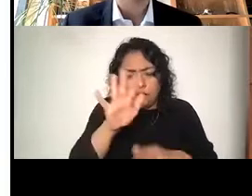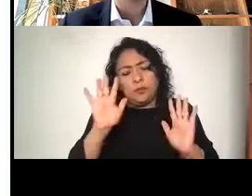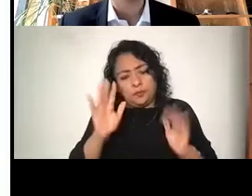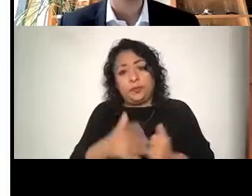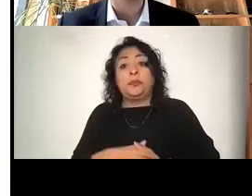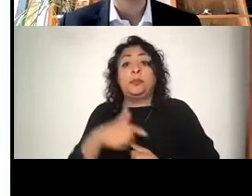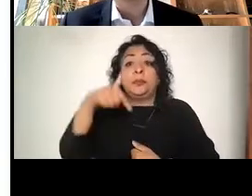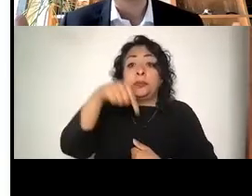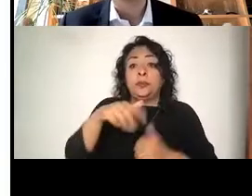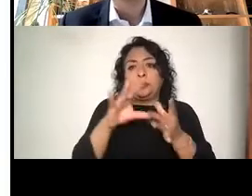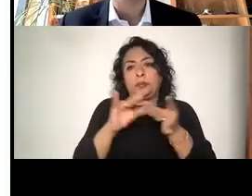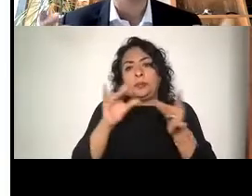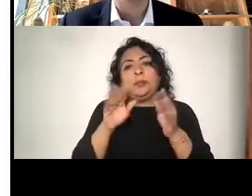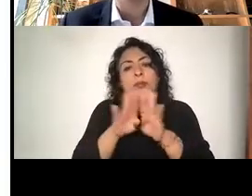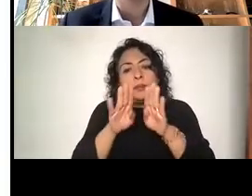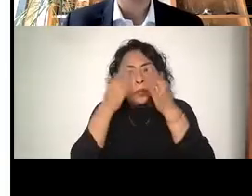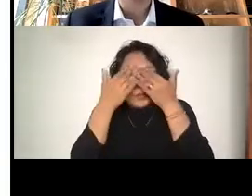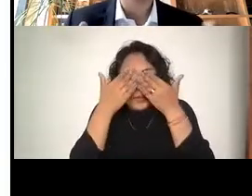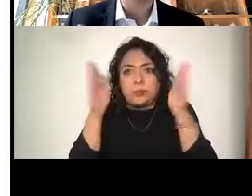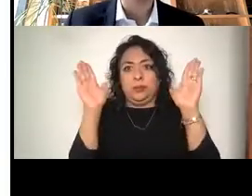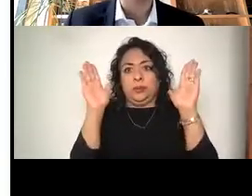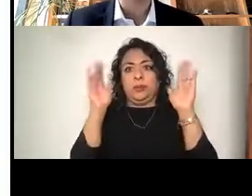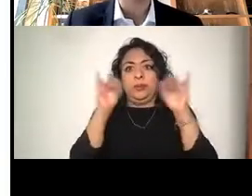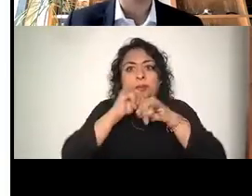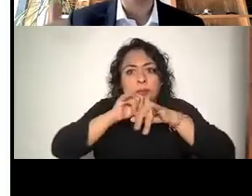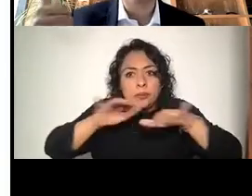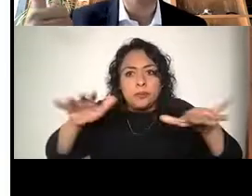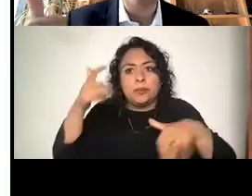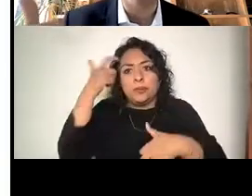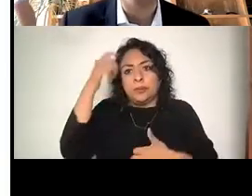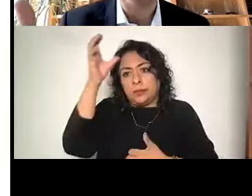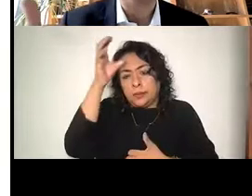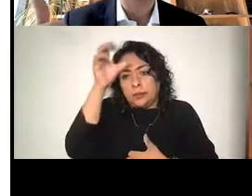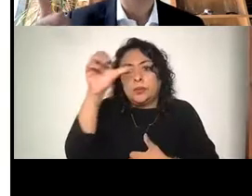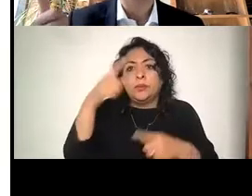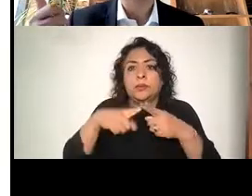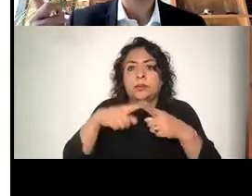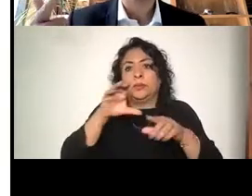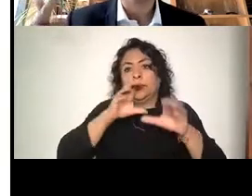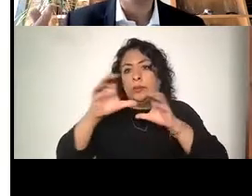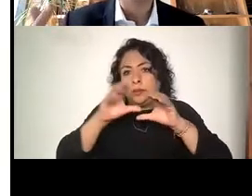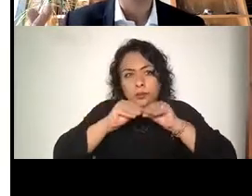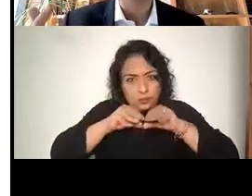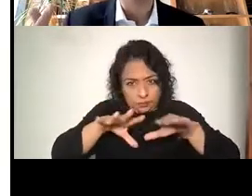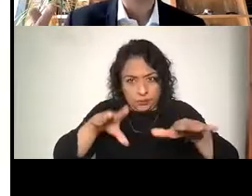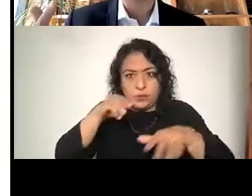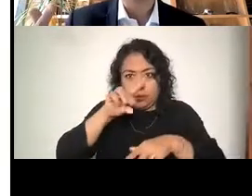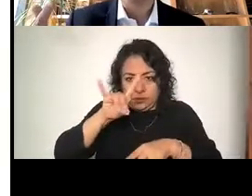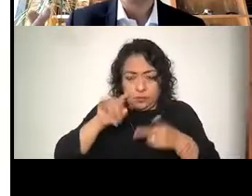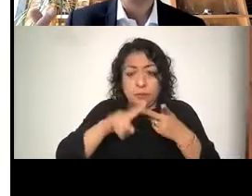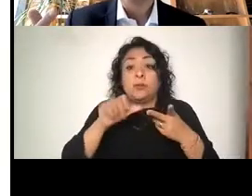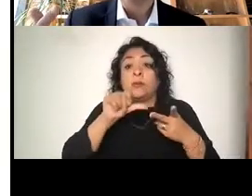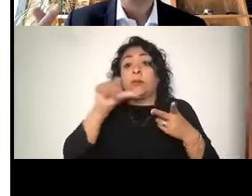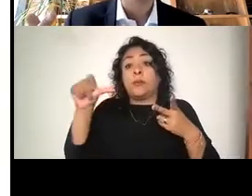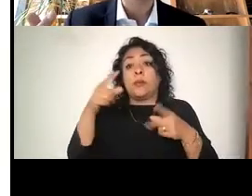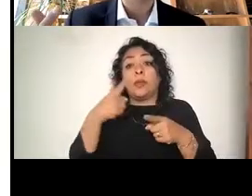hablando de sensibilizar, informar, concientizar a medios de comunicación, a nuestras